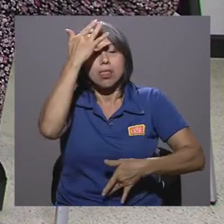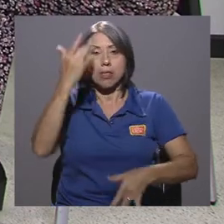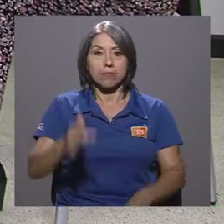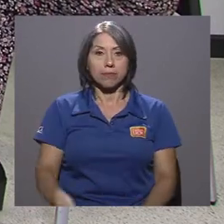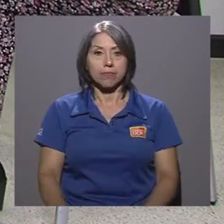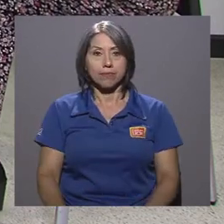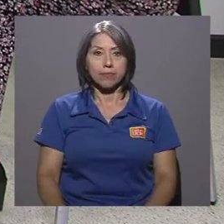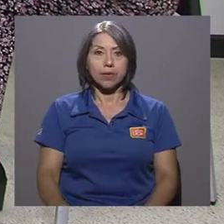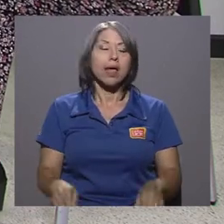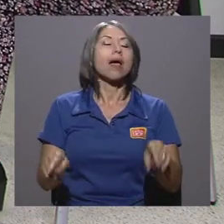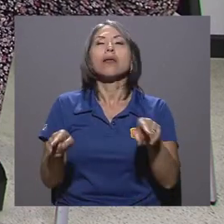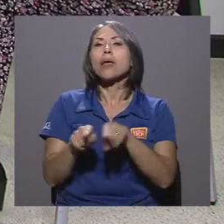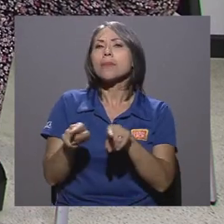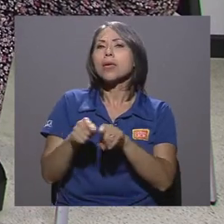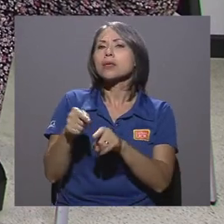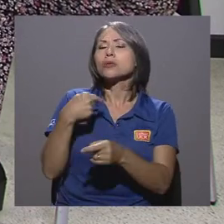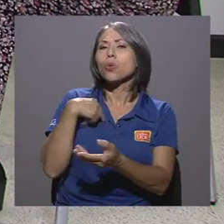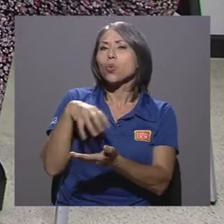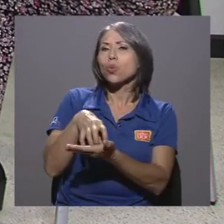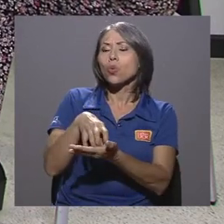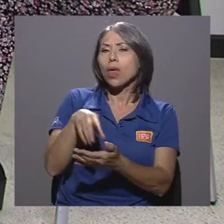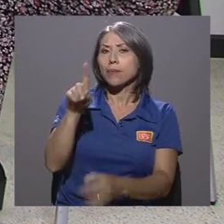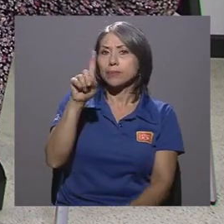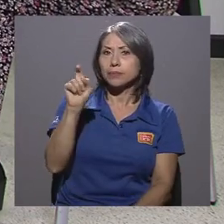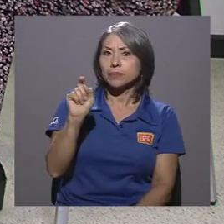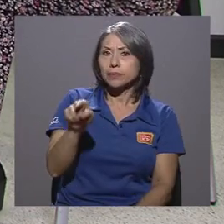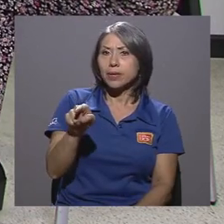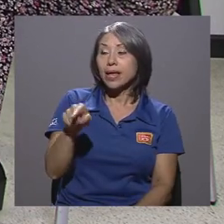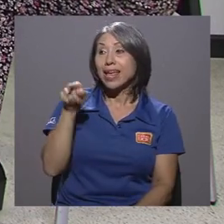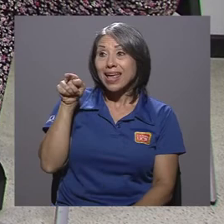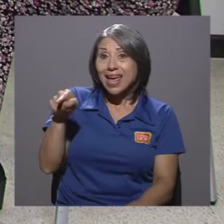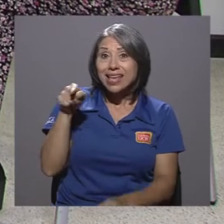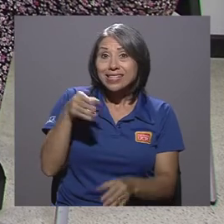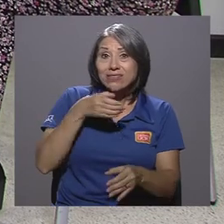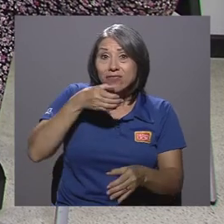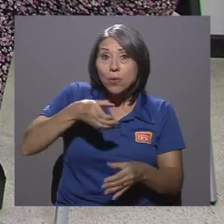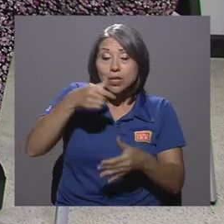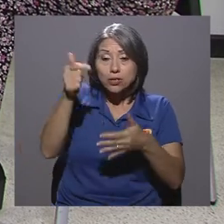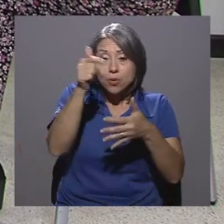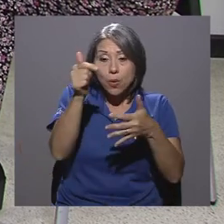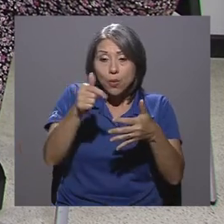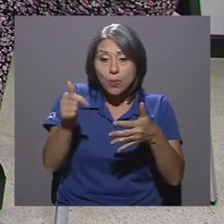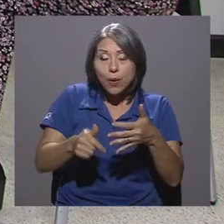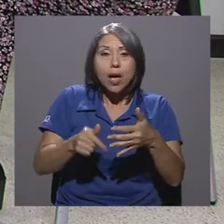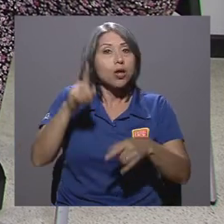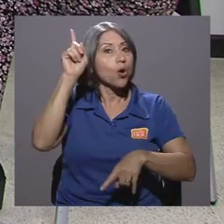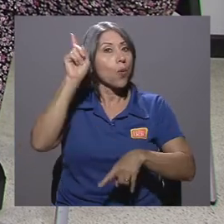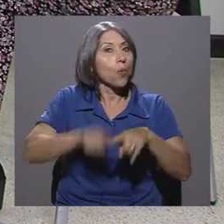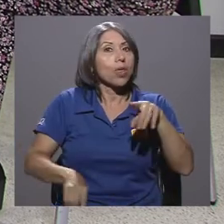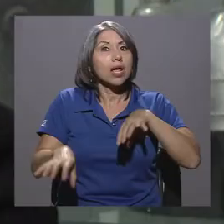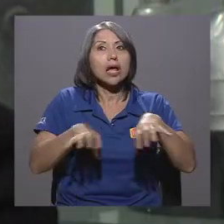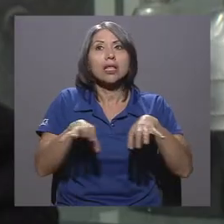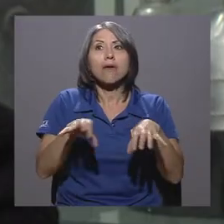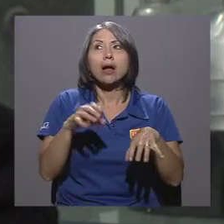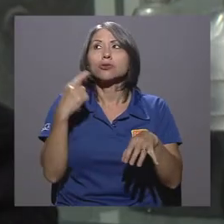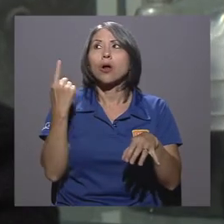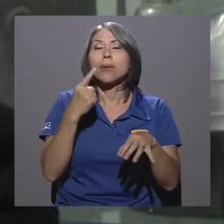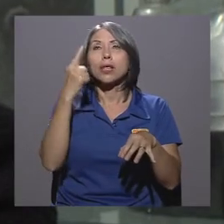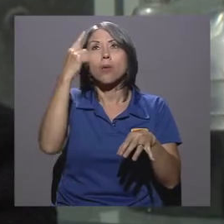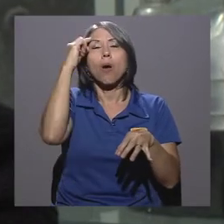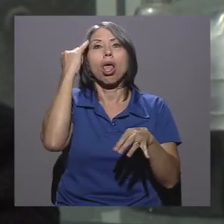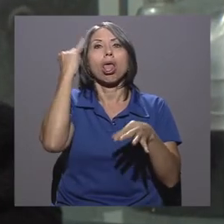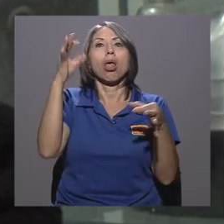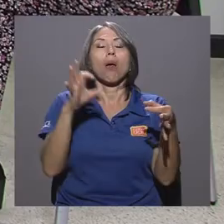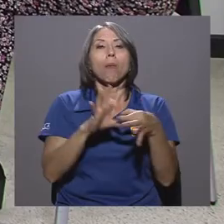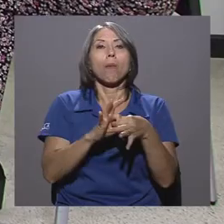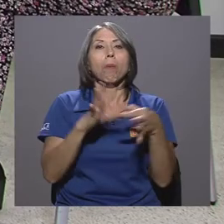tenía también la duda, digamos, hay estos pasos, estos protocolos, no se pueden activar por activarse, ¿verdad? Es que a veces siento como que